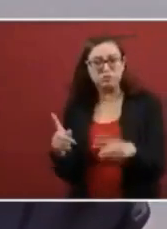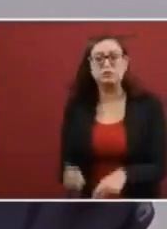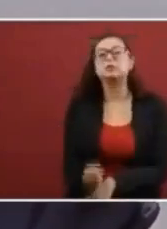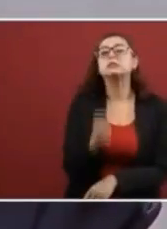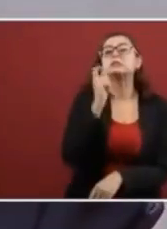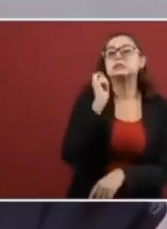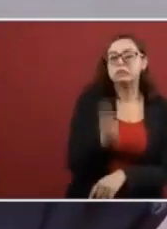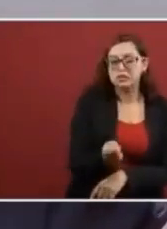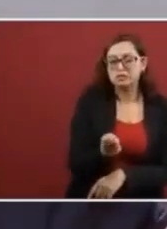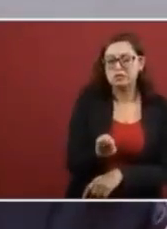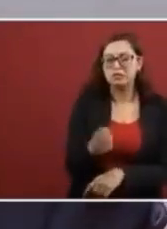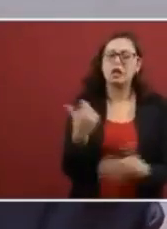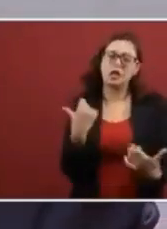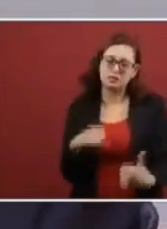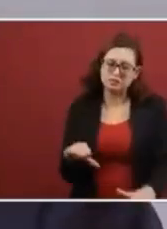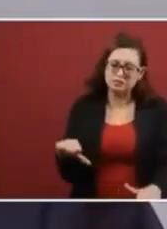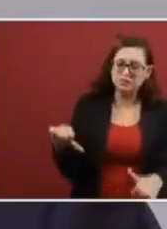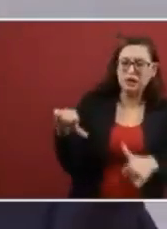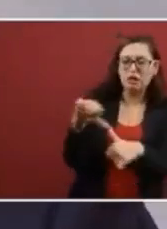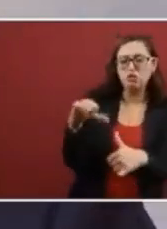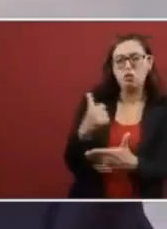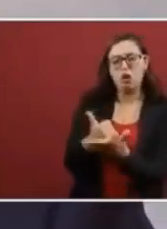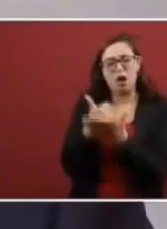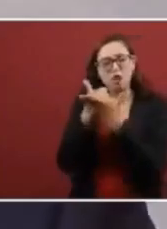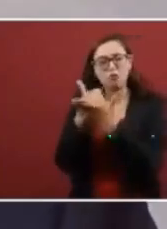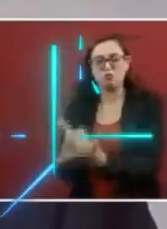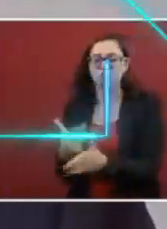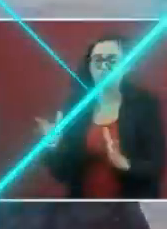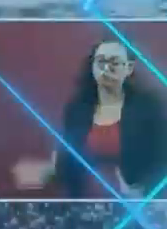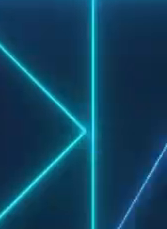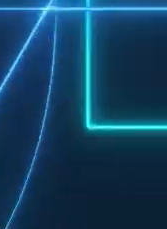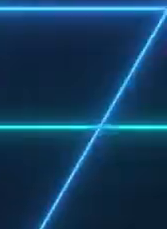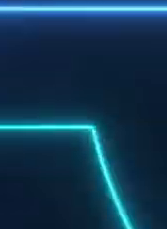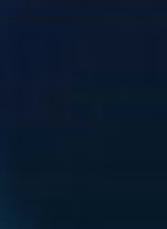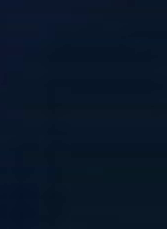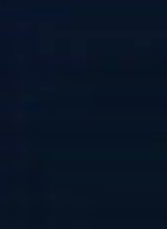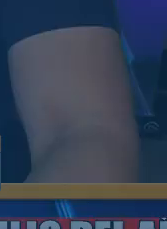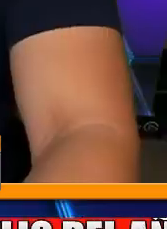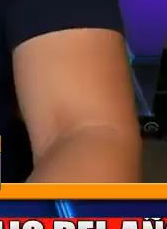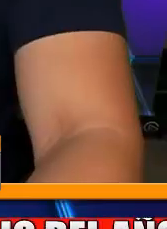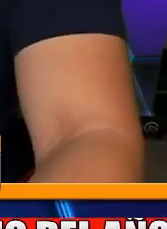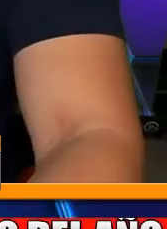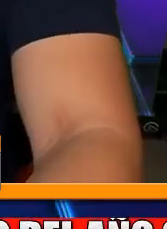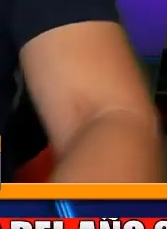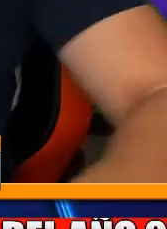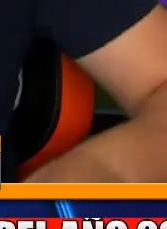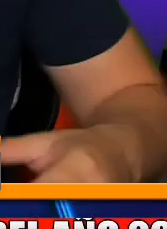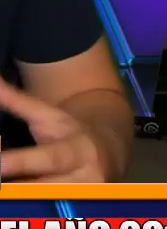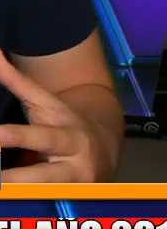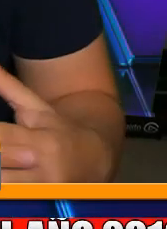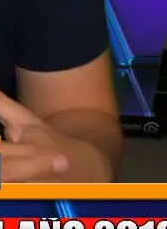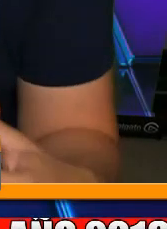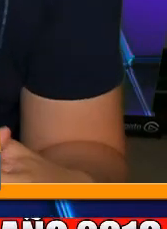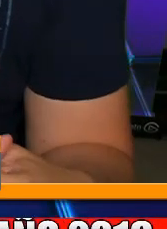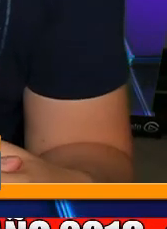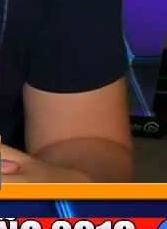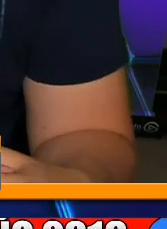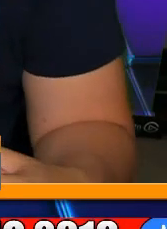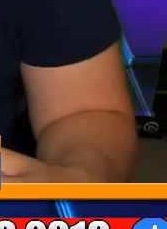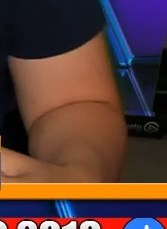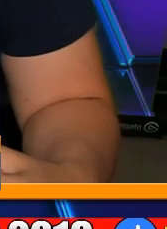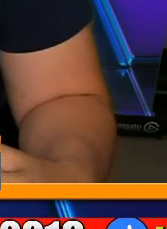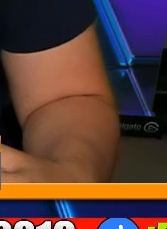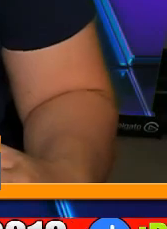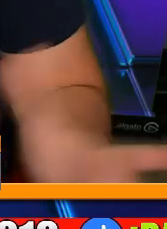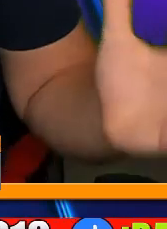de centroamérica y en nuestro país pues bueno otra cosa que me comentaban hoy en campeche ando como